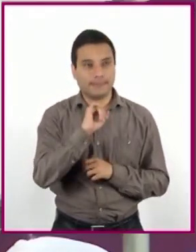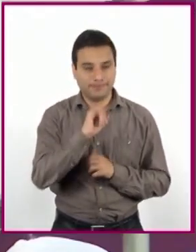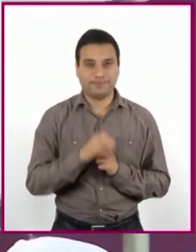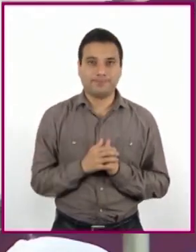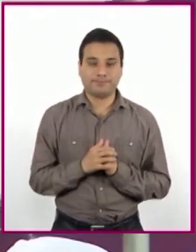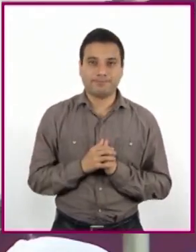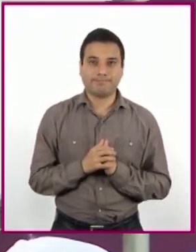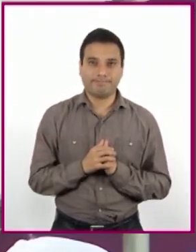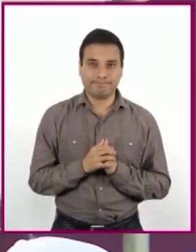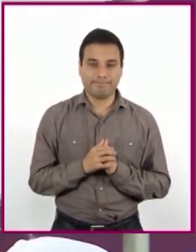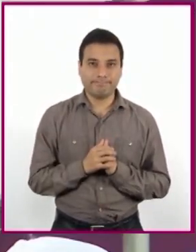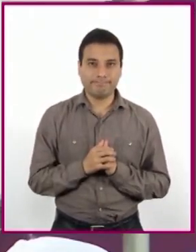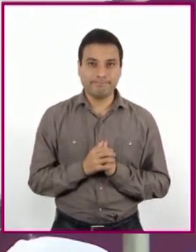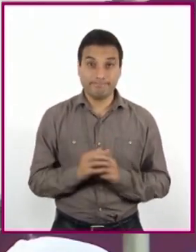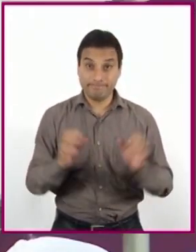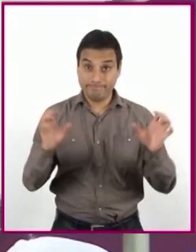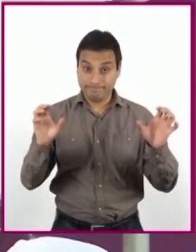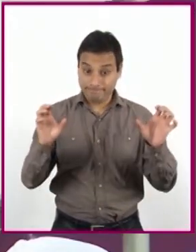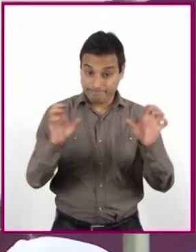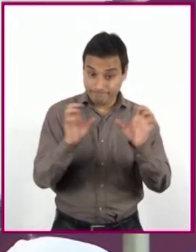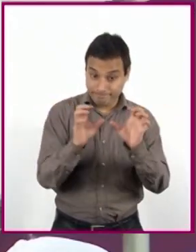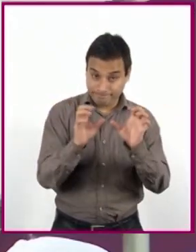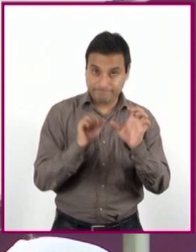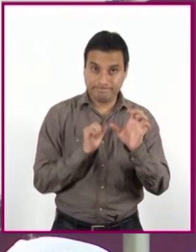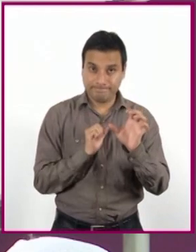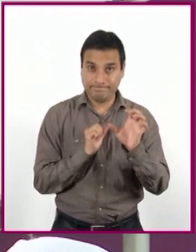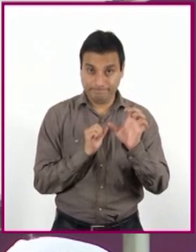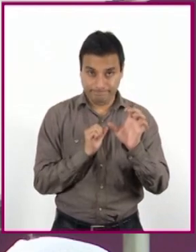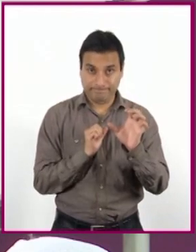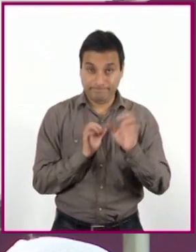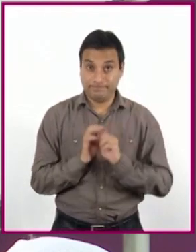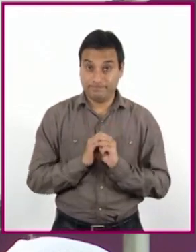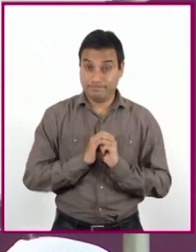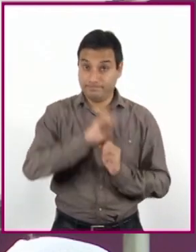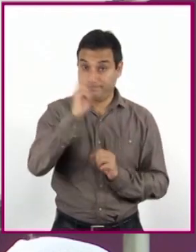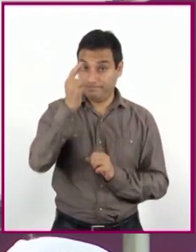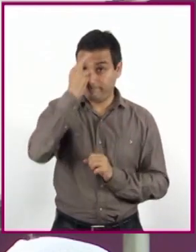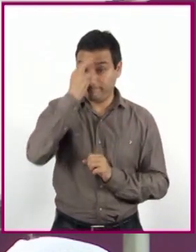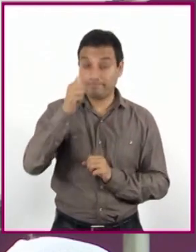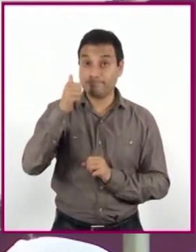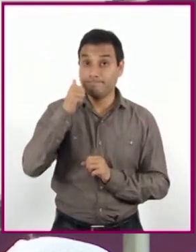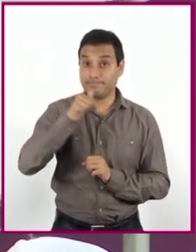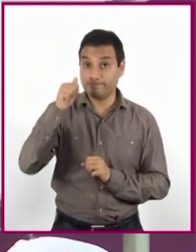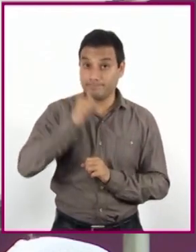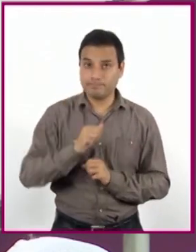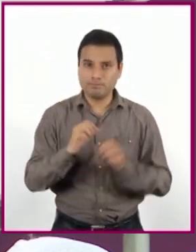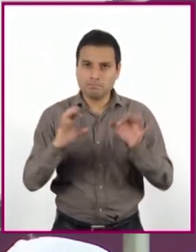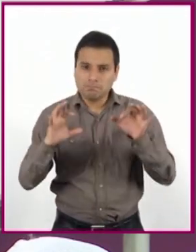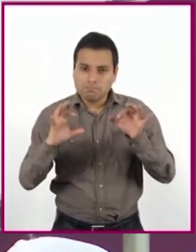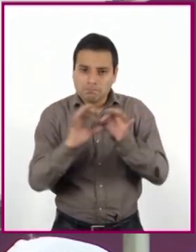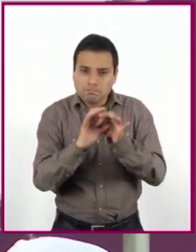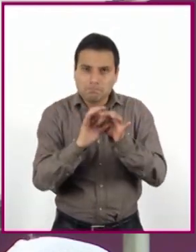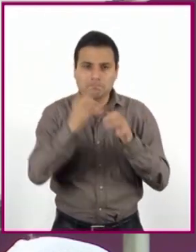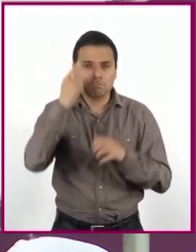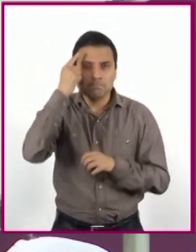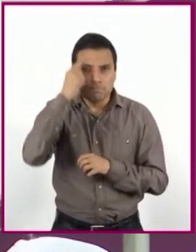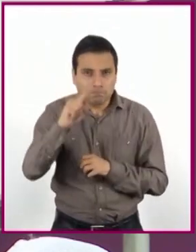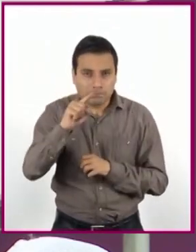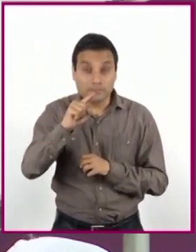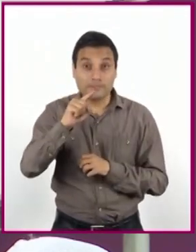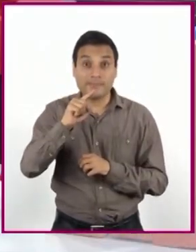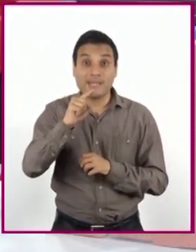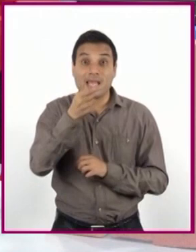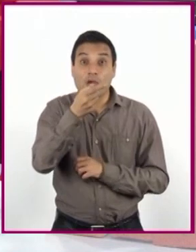Los unimos de acuerdo a lo que nos dice, que lo correcto es decir que se unen para hacer un enlace compartiendo